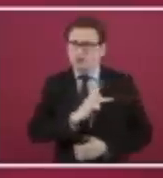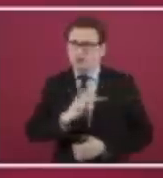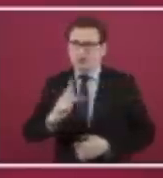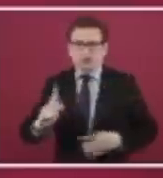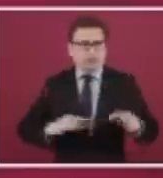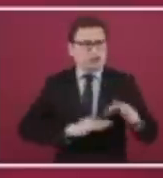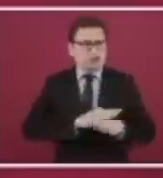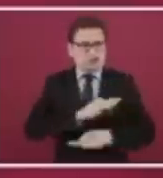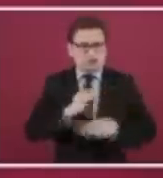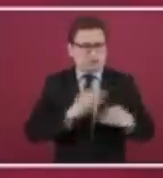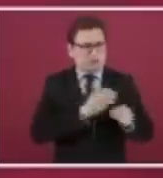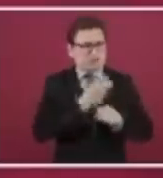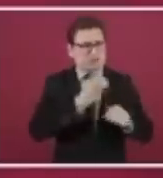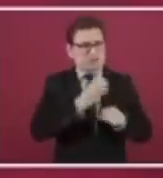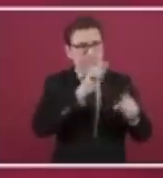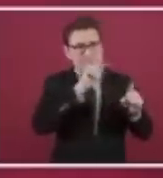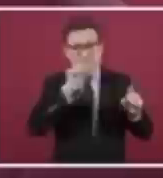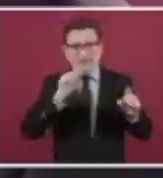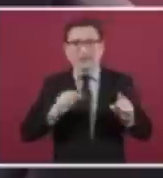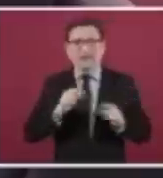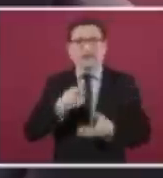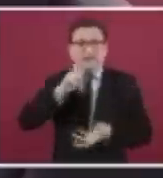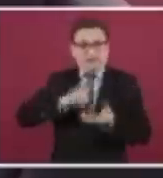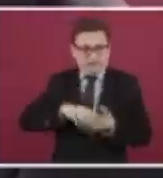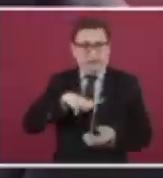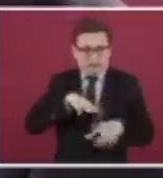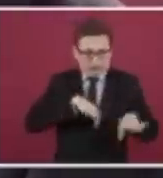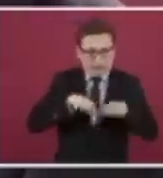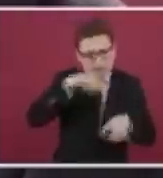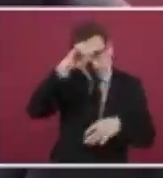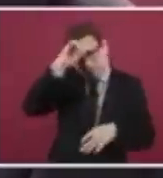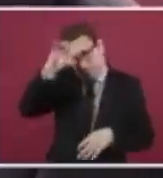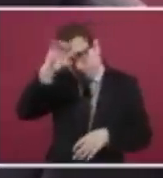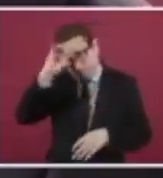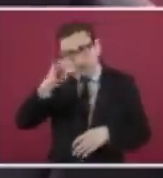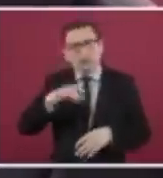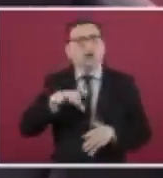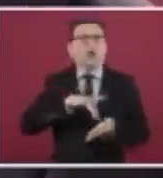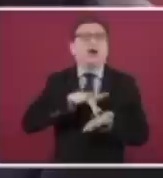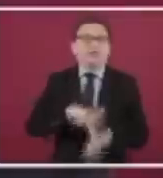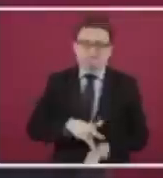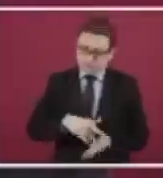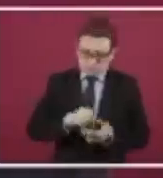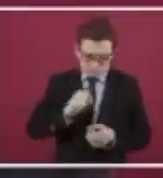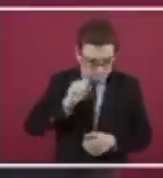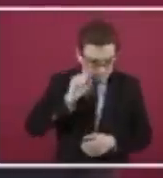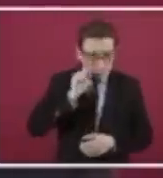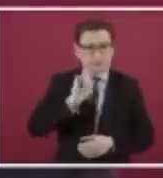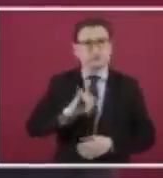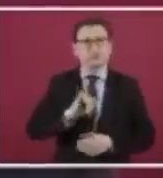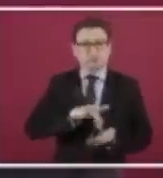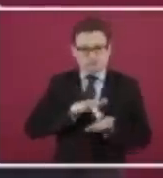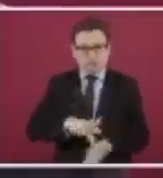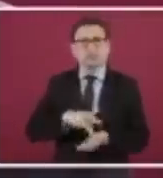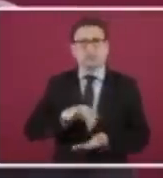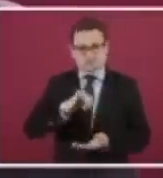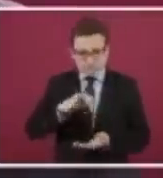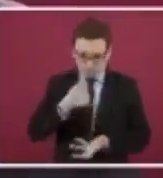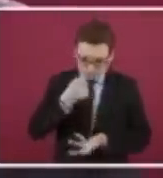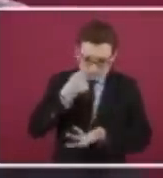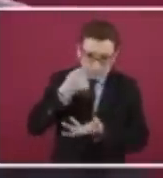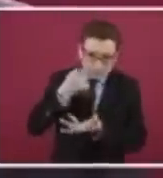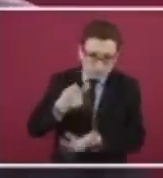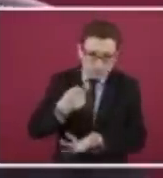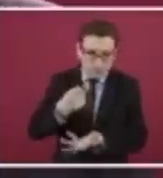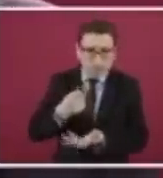habitantes de estados mineros, de que va a llegar el apoyo y les va a llegar de manera